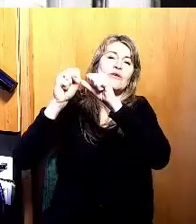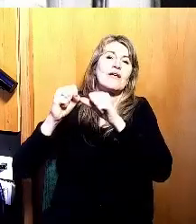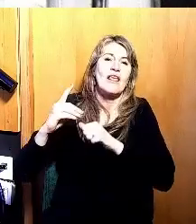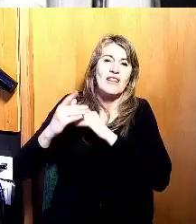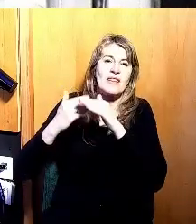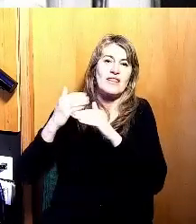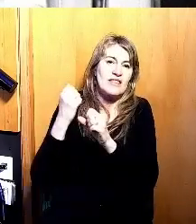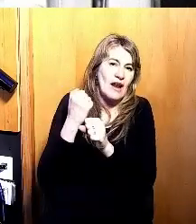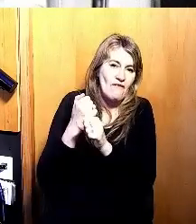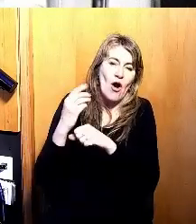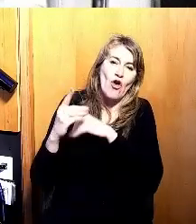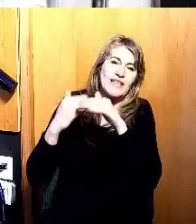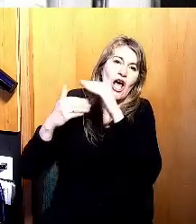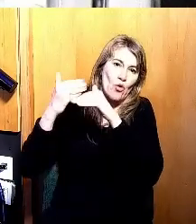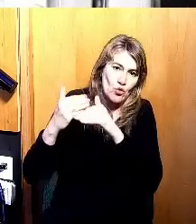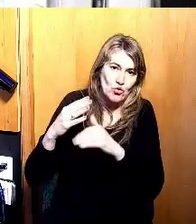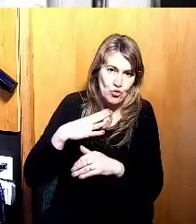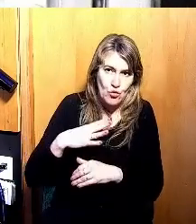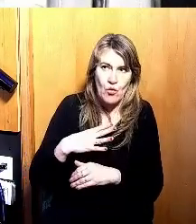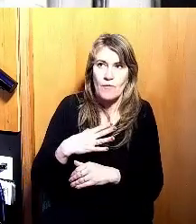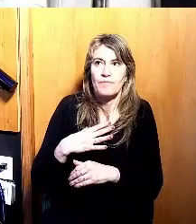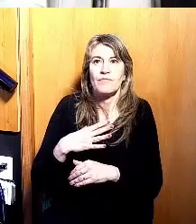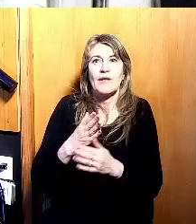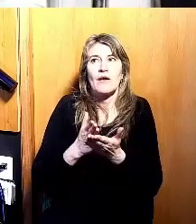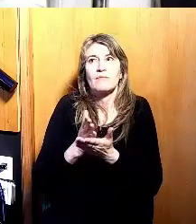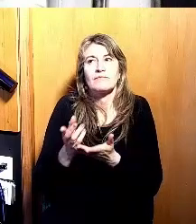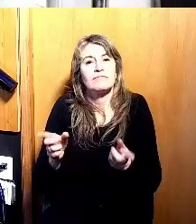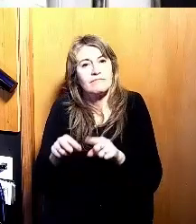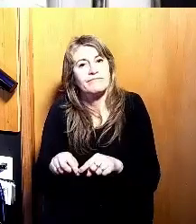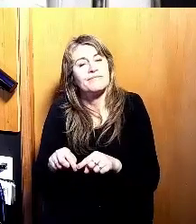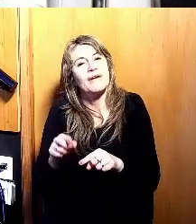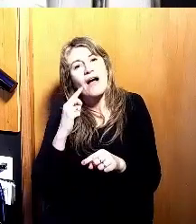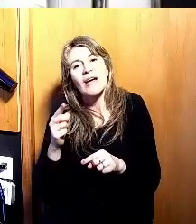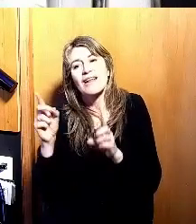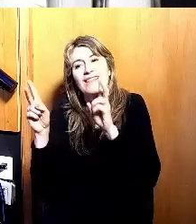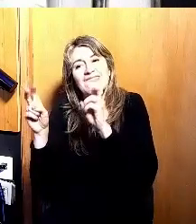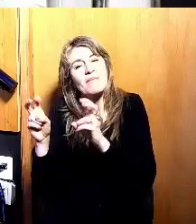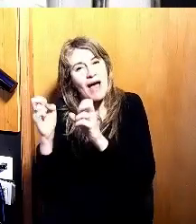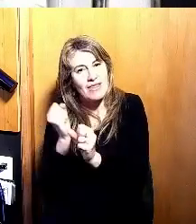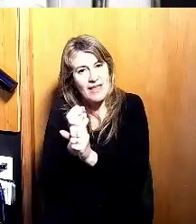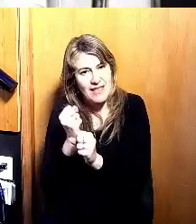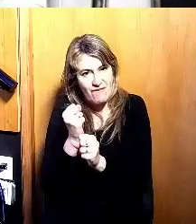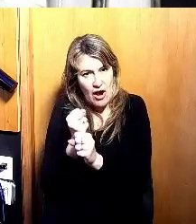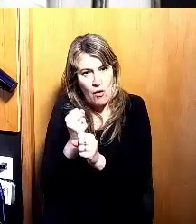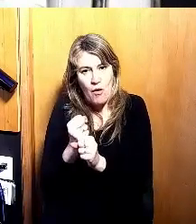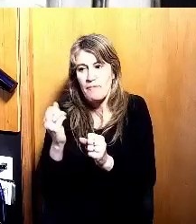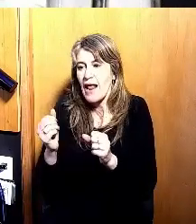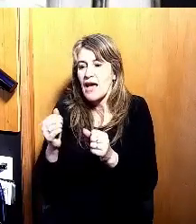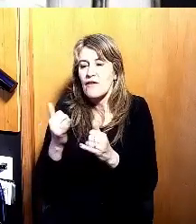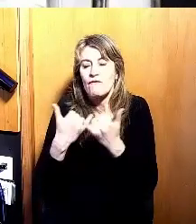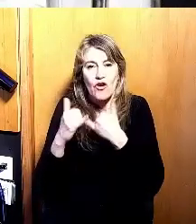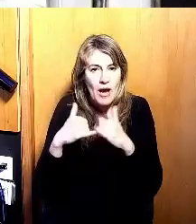y de volver todo el tiempo al foco de trabajo, cuestión de sistematizar toda la